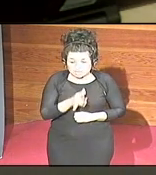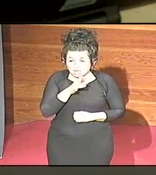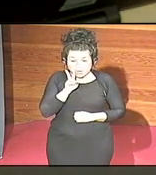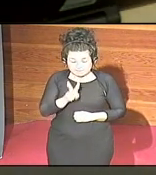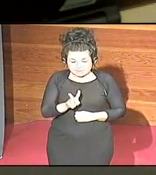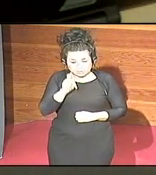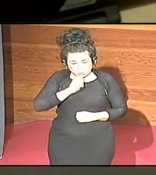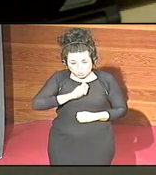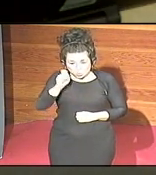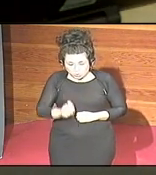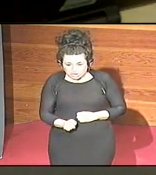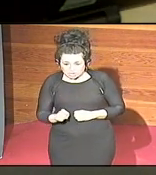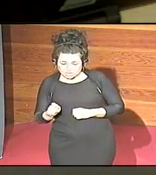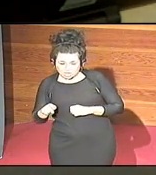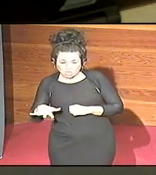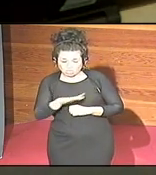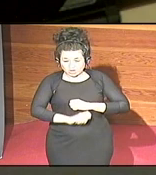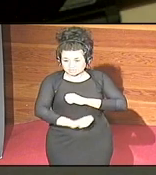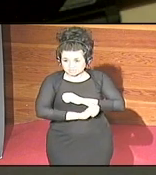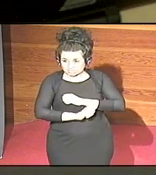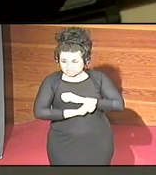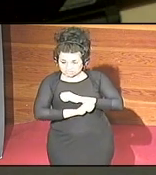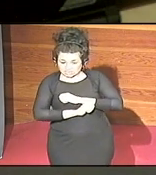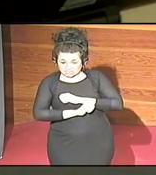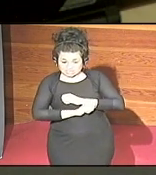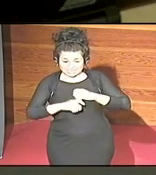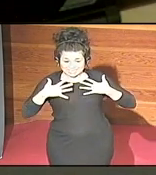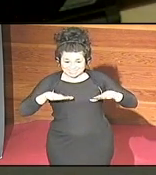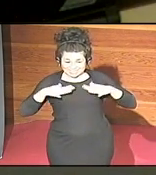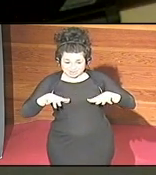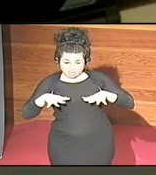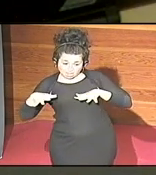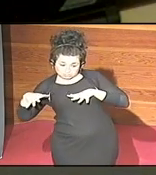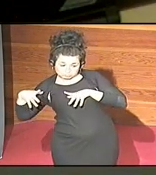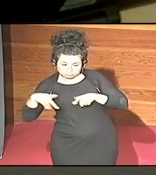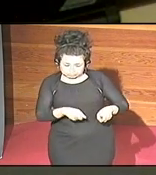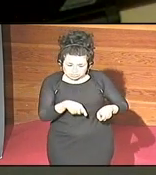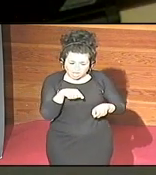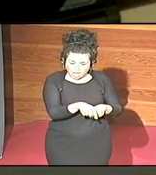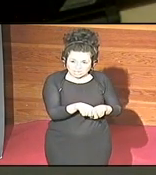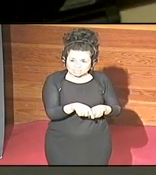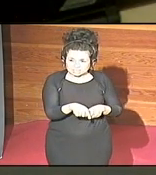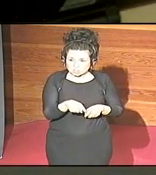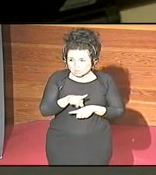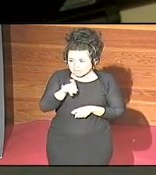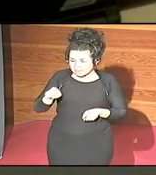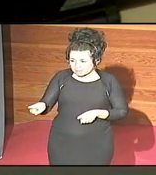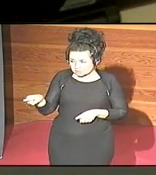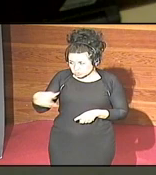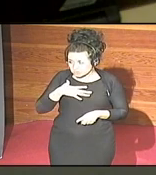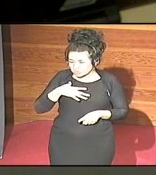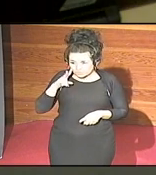Ucrania atacando zonas estratégicas en Crimea. Lo que quería preguntar es si usted ve la posibilidad